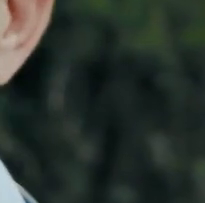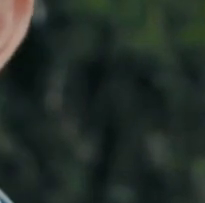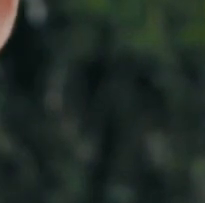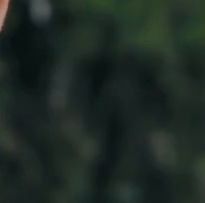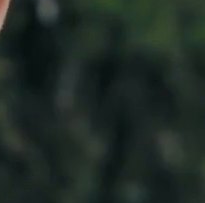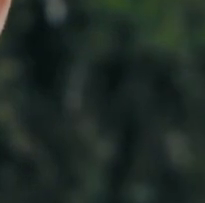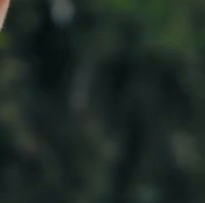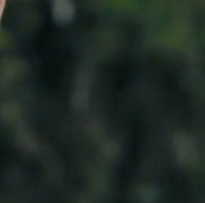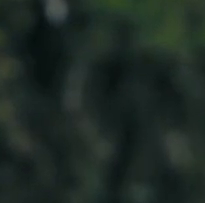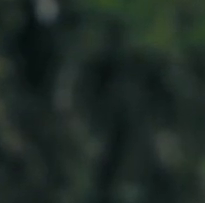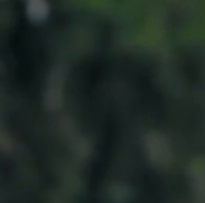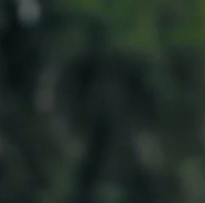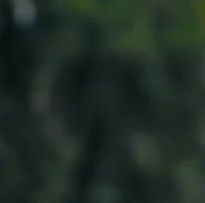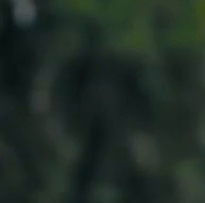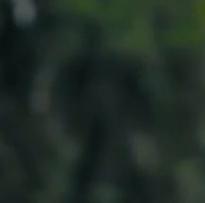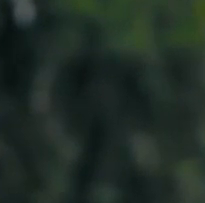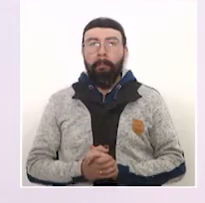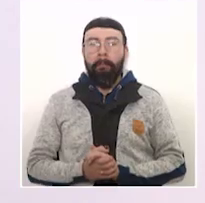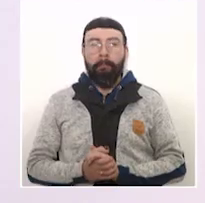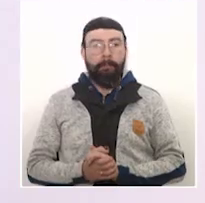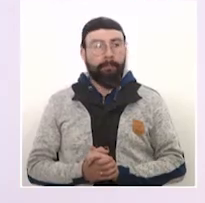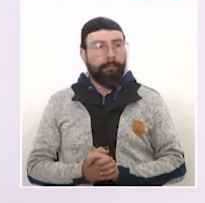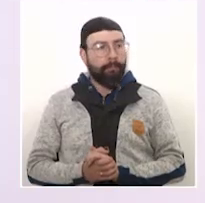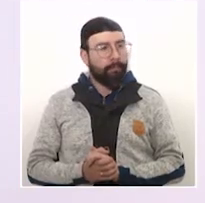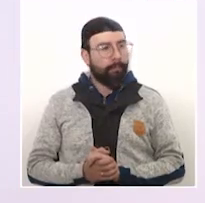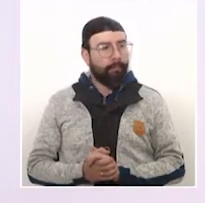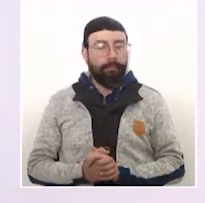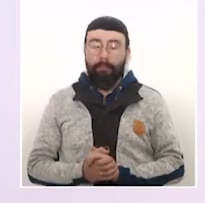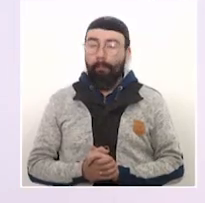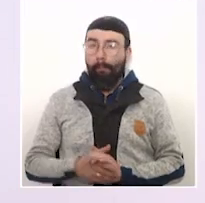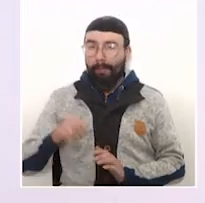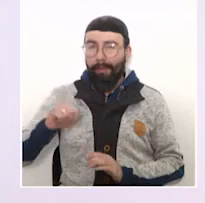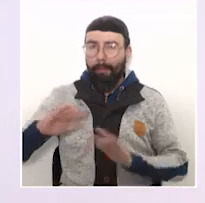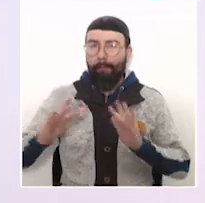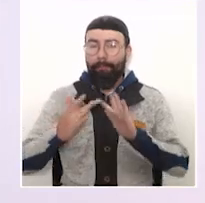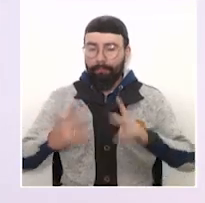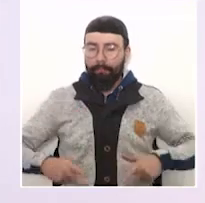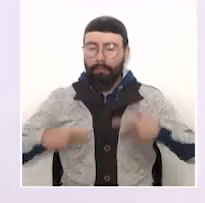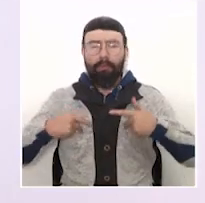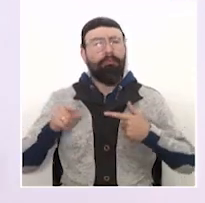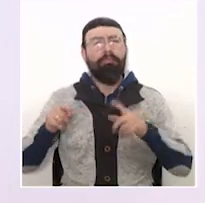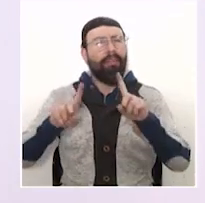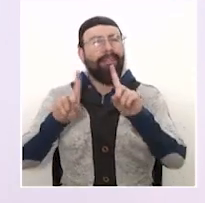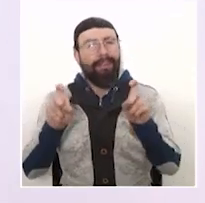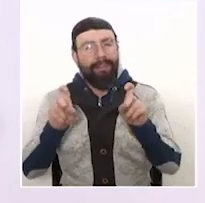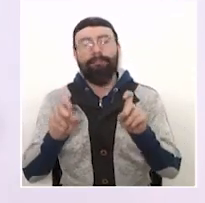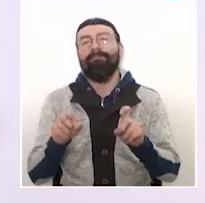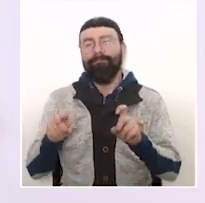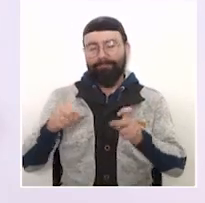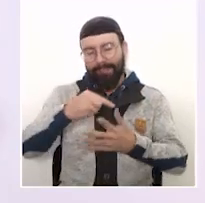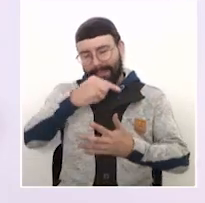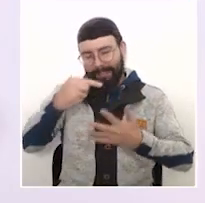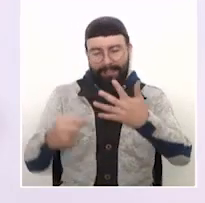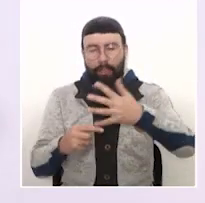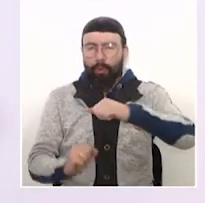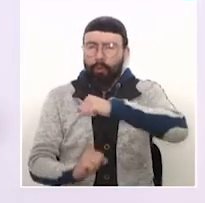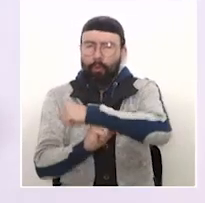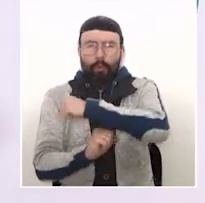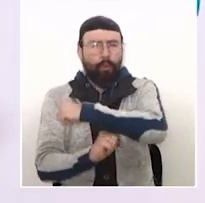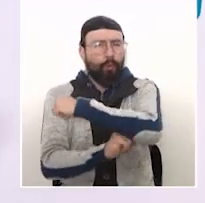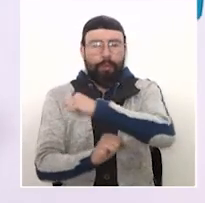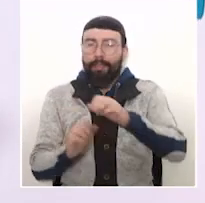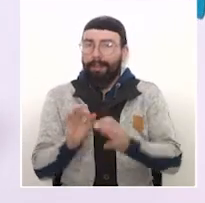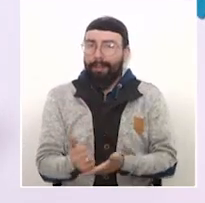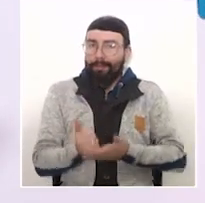La alternativa más saludable. Y hoy en Conexión Vital estamos hablando acerca de los 5 pilares para el